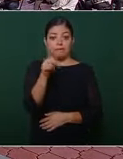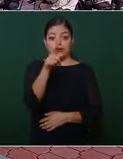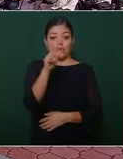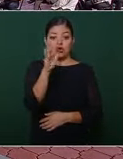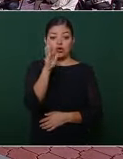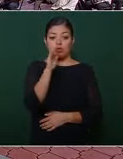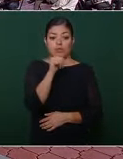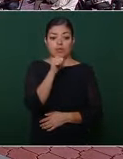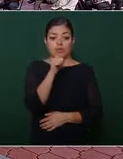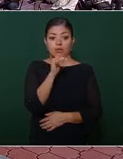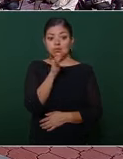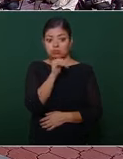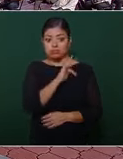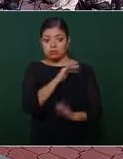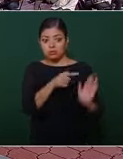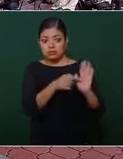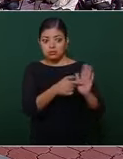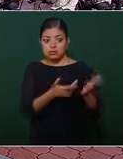sí